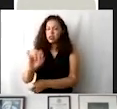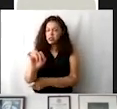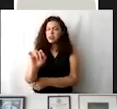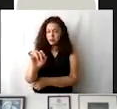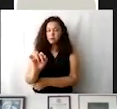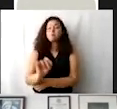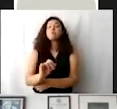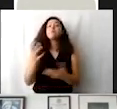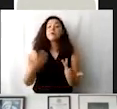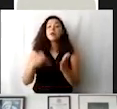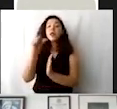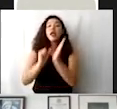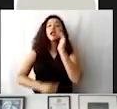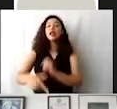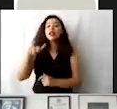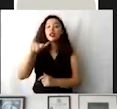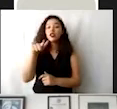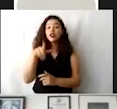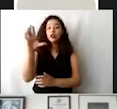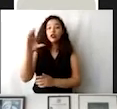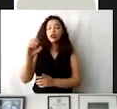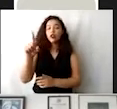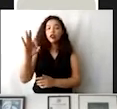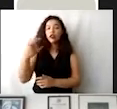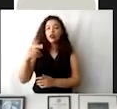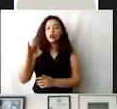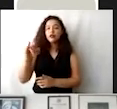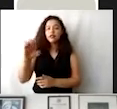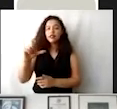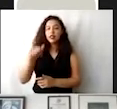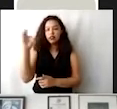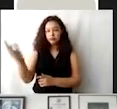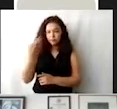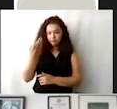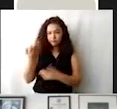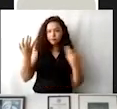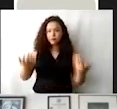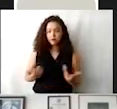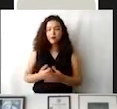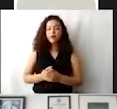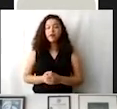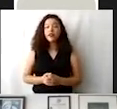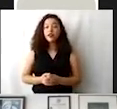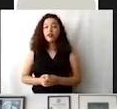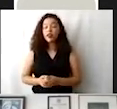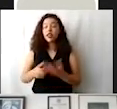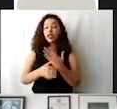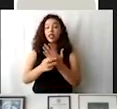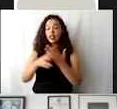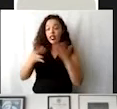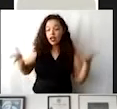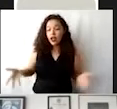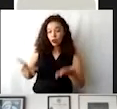acuerdo al artículo 18 del Código Fiscal de la Federación, nos habla de las promociones,